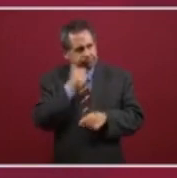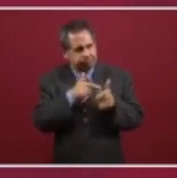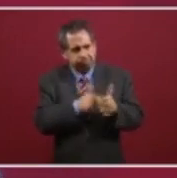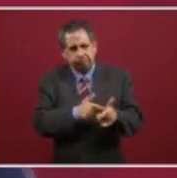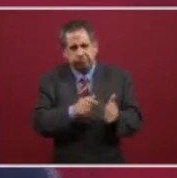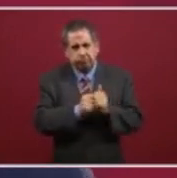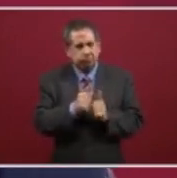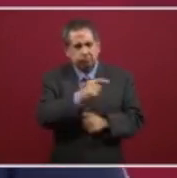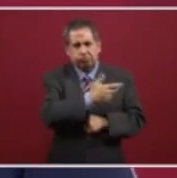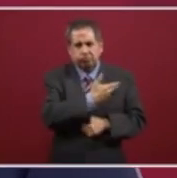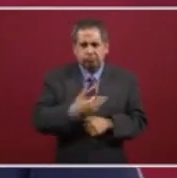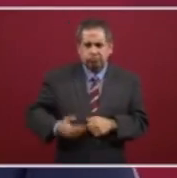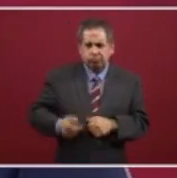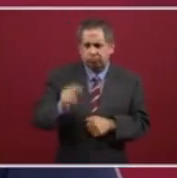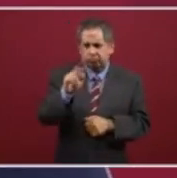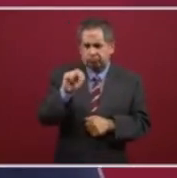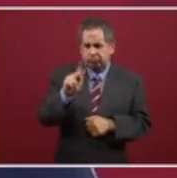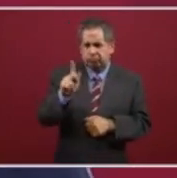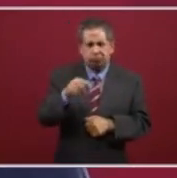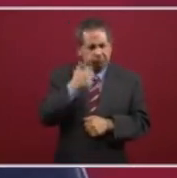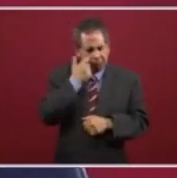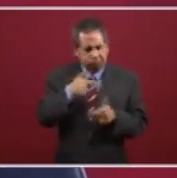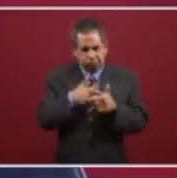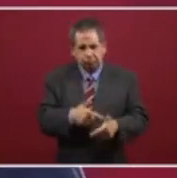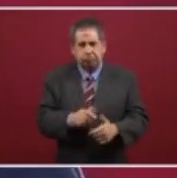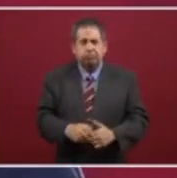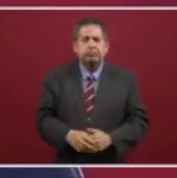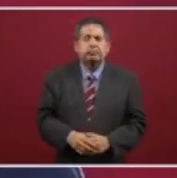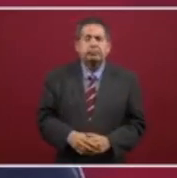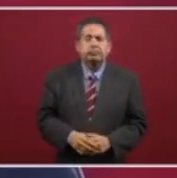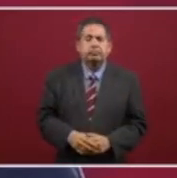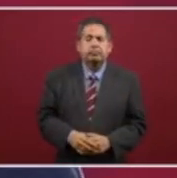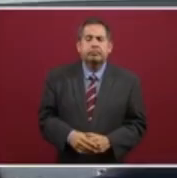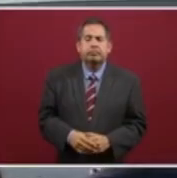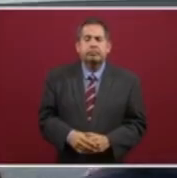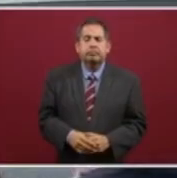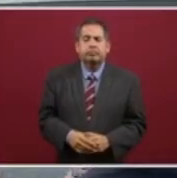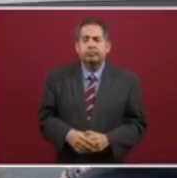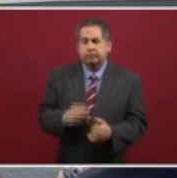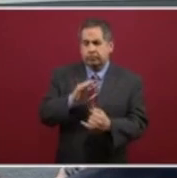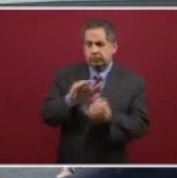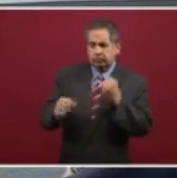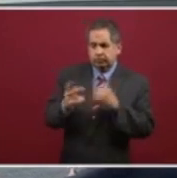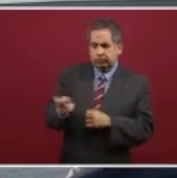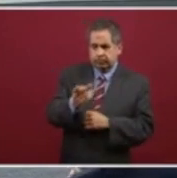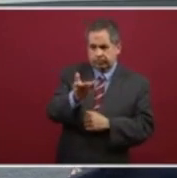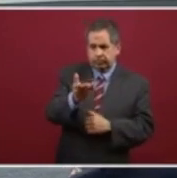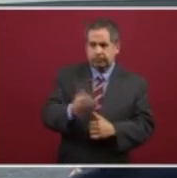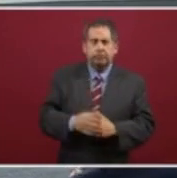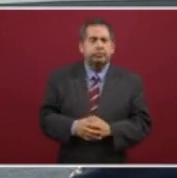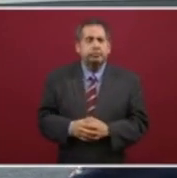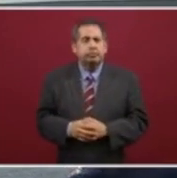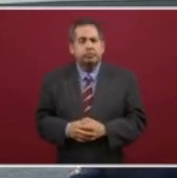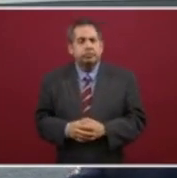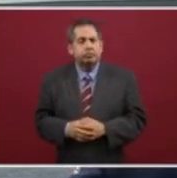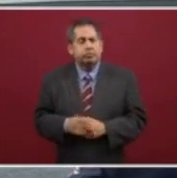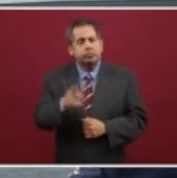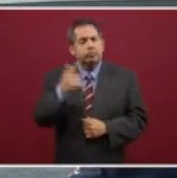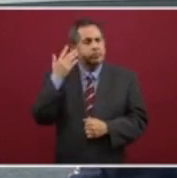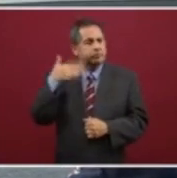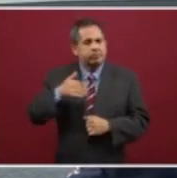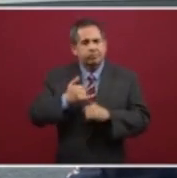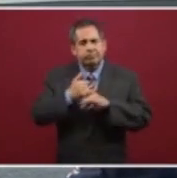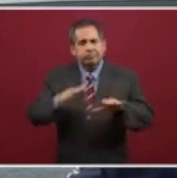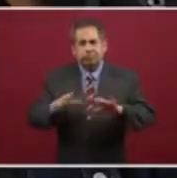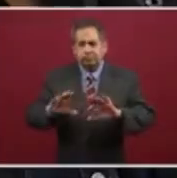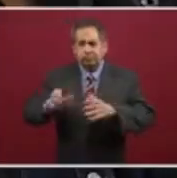del presidente Donald Trump. Presidente, una última pregunta. ¿Qué información reciente tiene de la Unidad